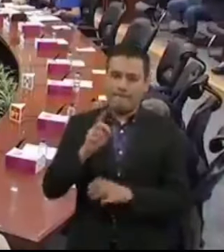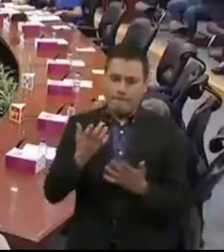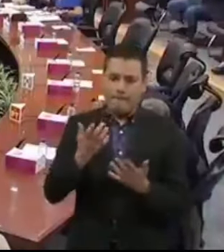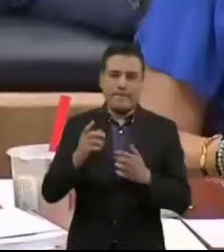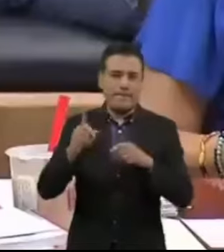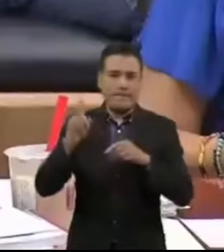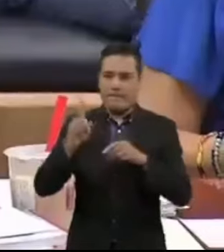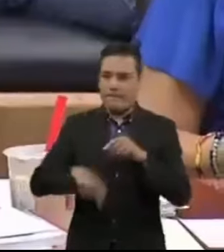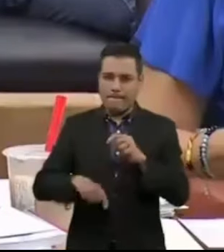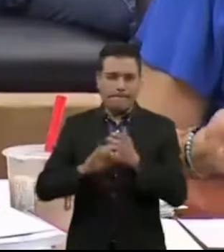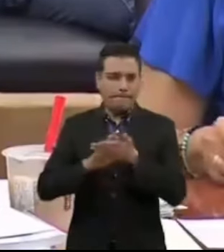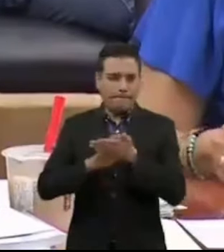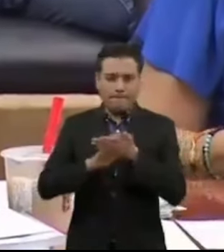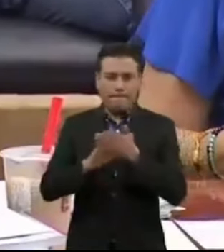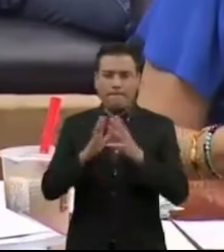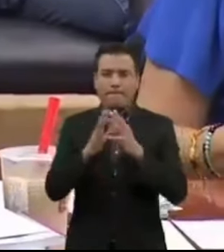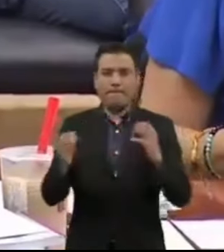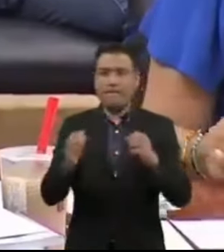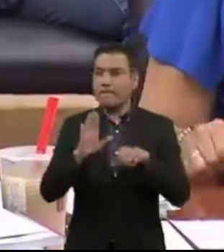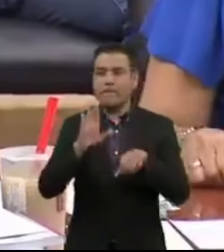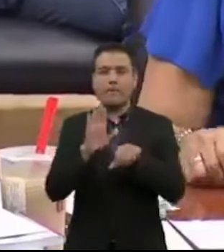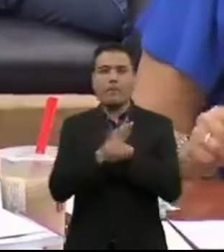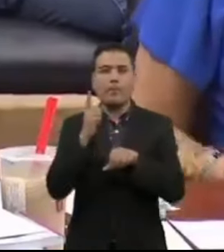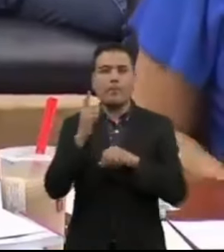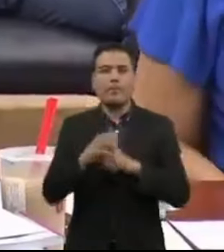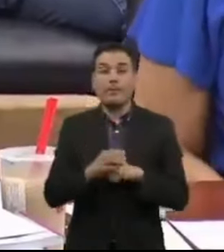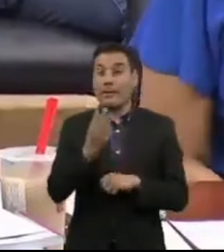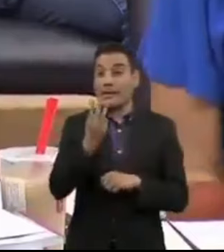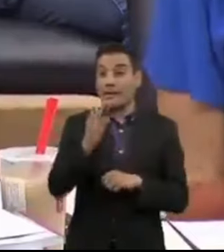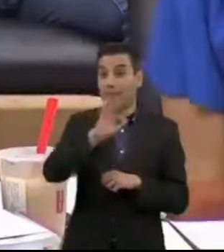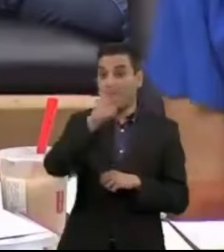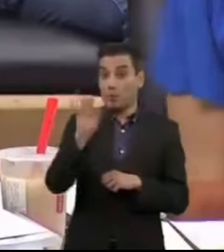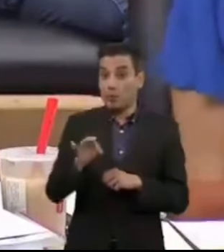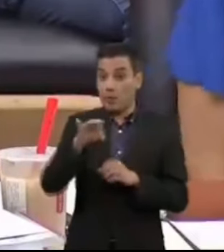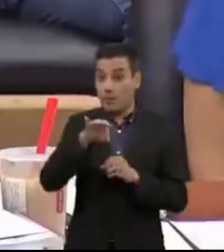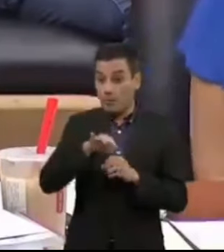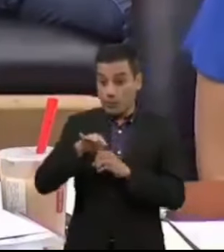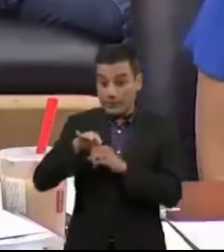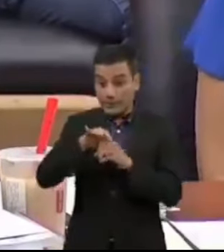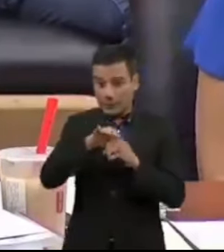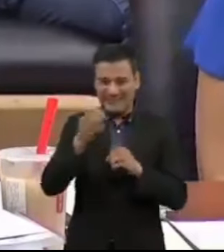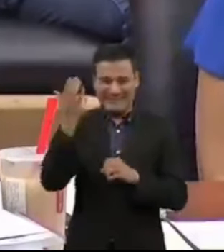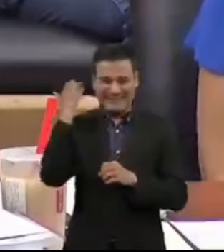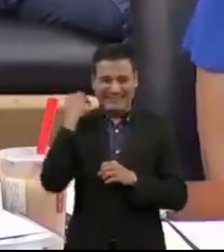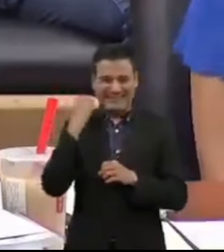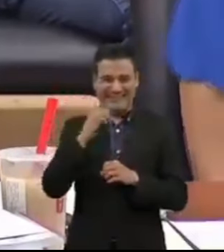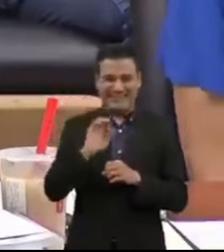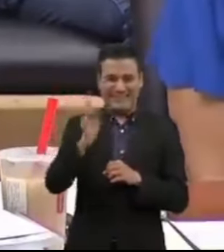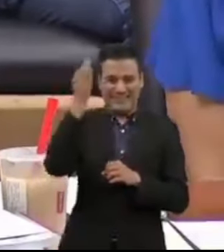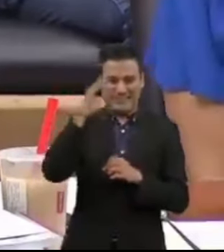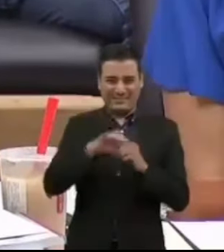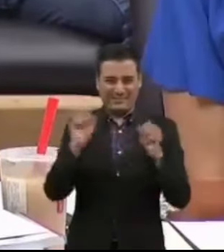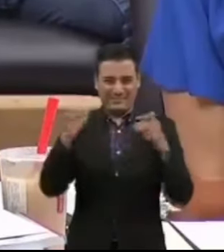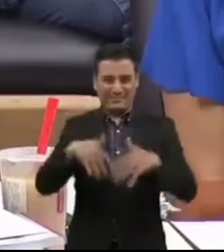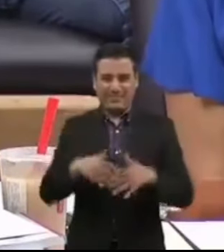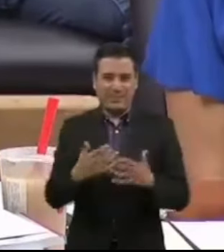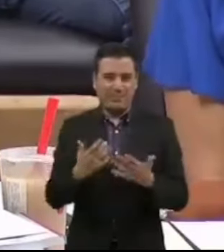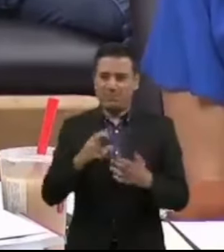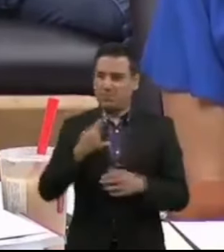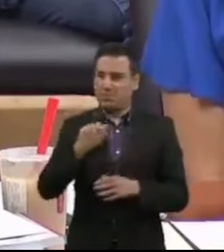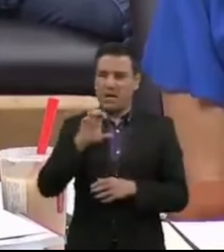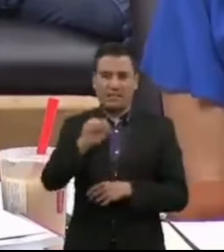Partido de la Revolución Democrática por no haber obtenido por lo menos el 3% de la votación en las pasadas elecciones federales. Coincido con